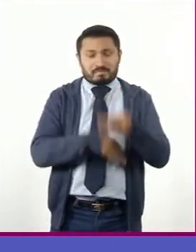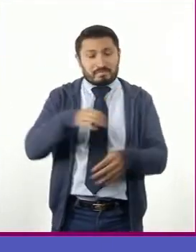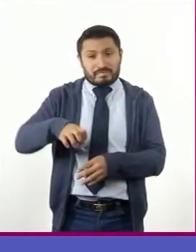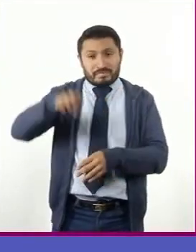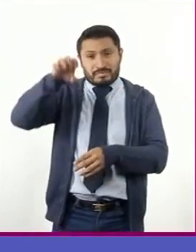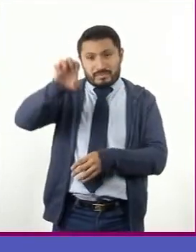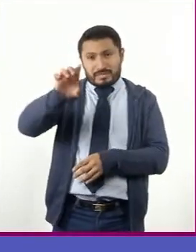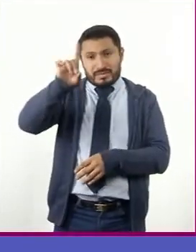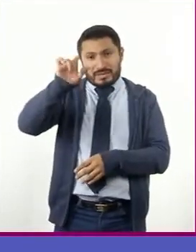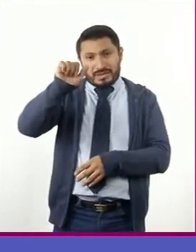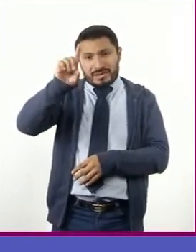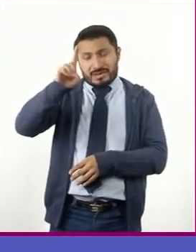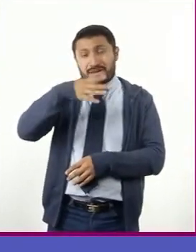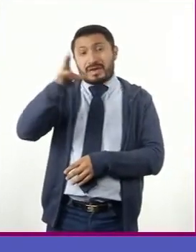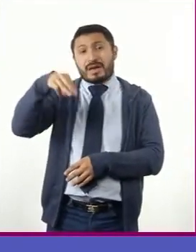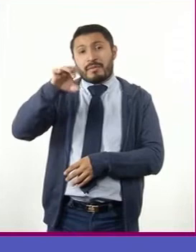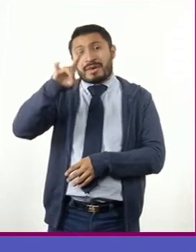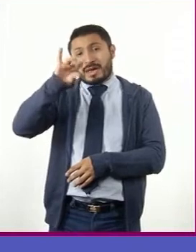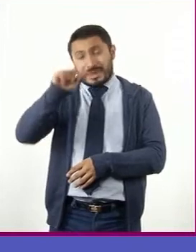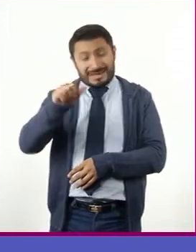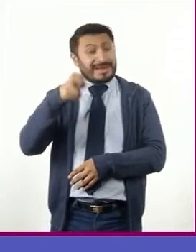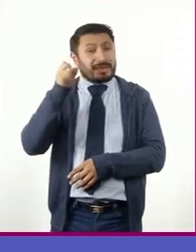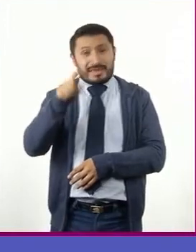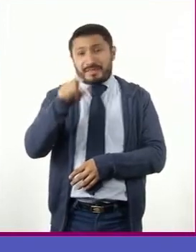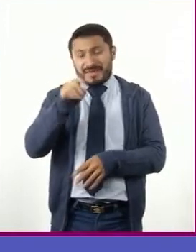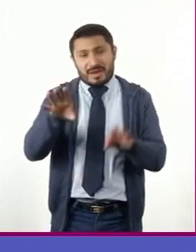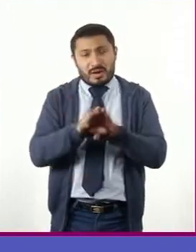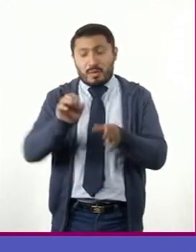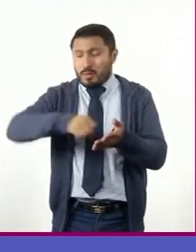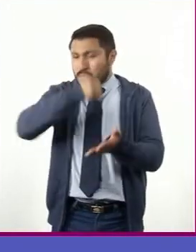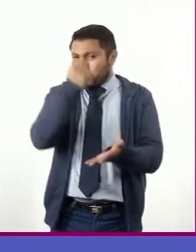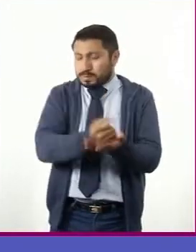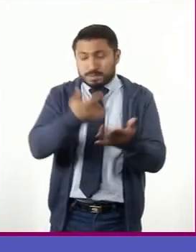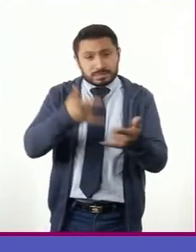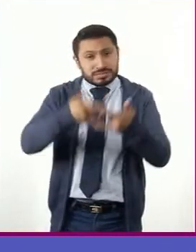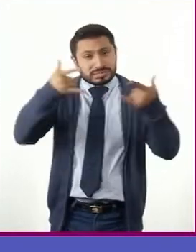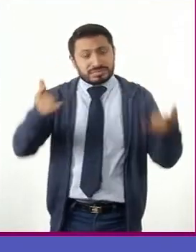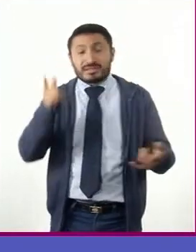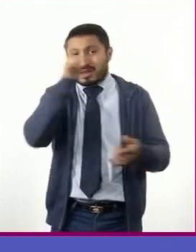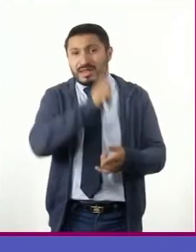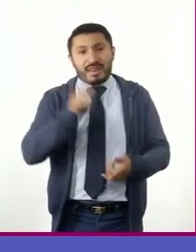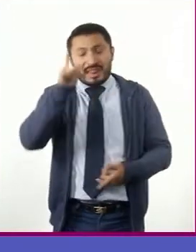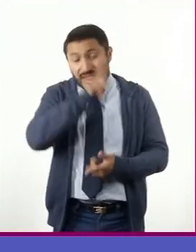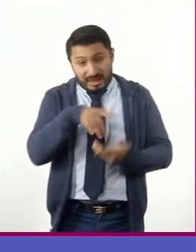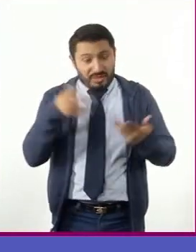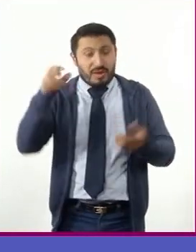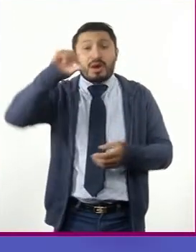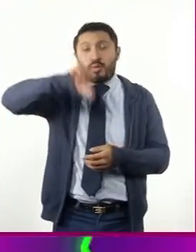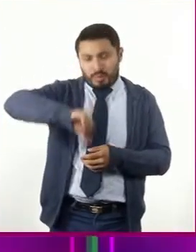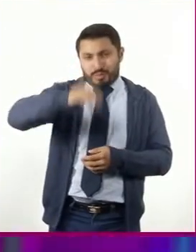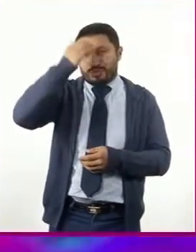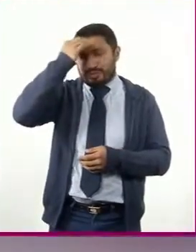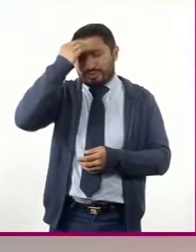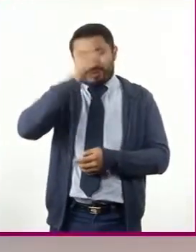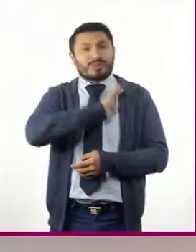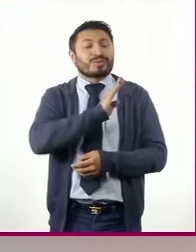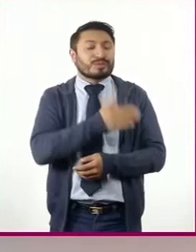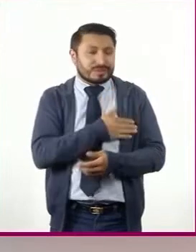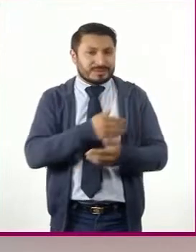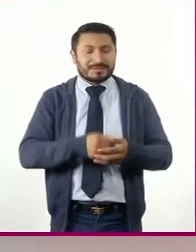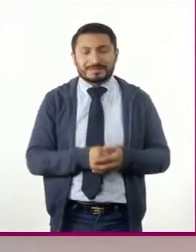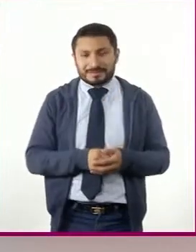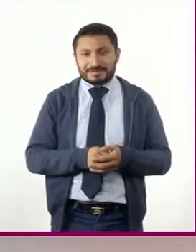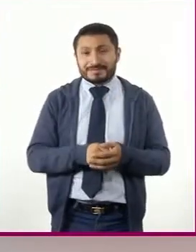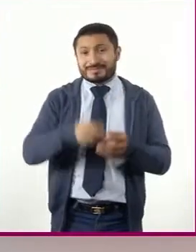Media, y entonces claro que dejaron una impronta, es decir, una huella en la lengua que hoy consideramos español.